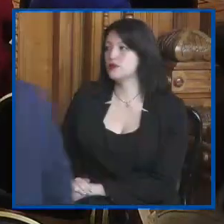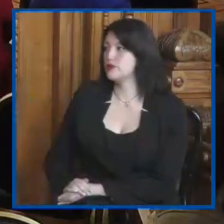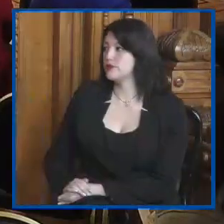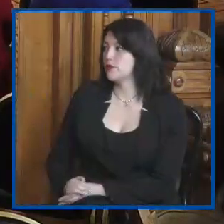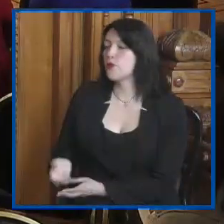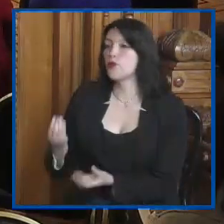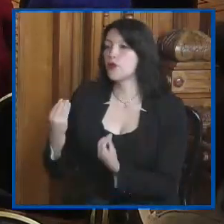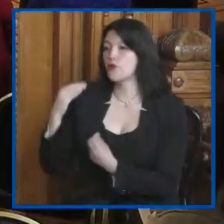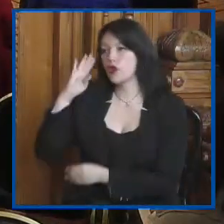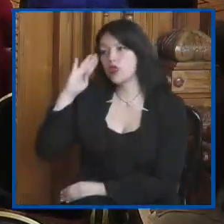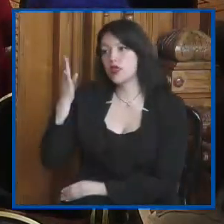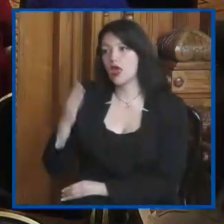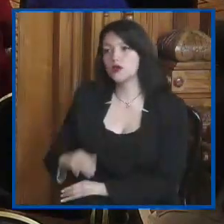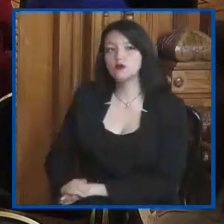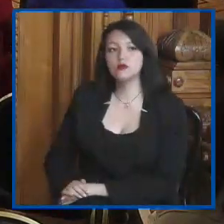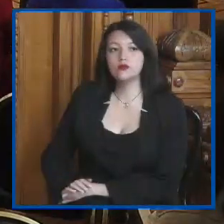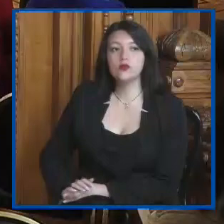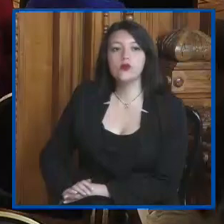Muy buenos días, ahí me escuchan bien.